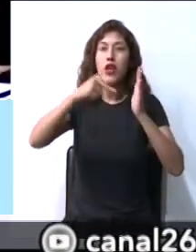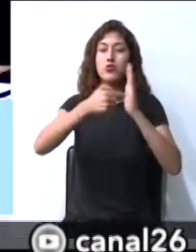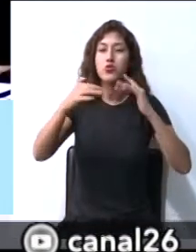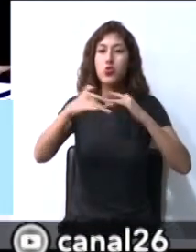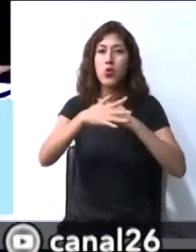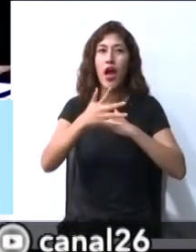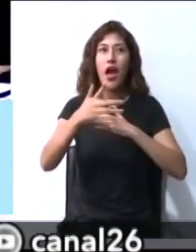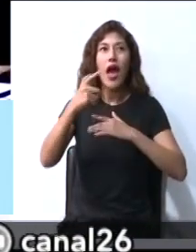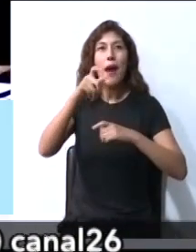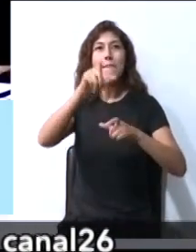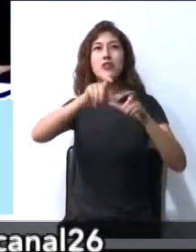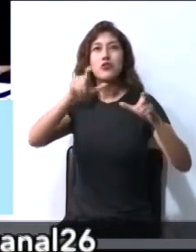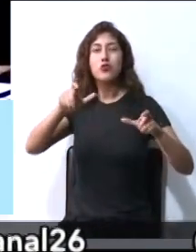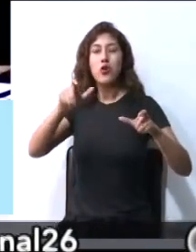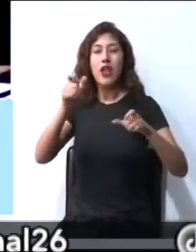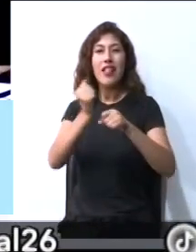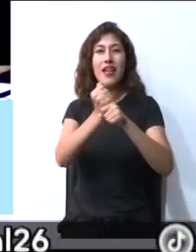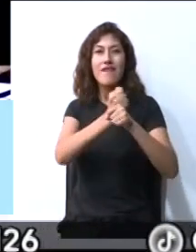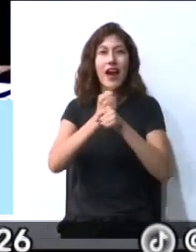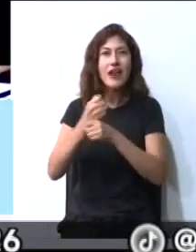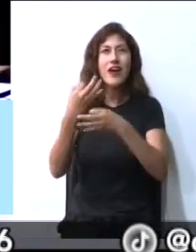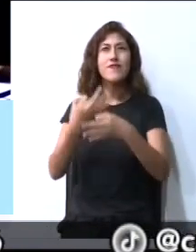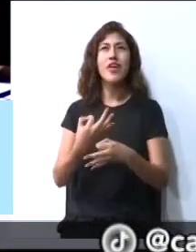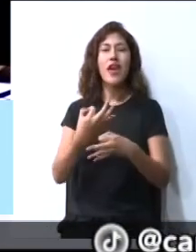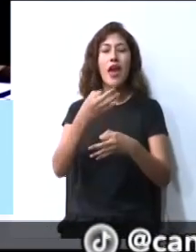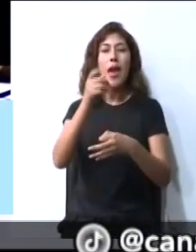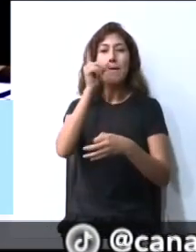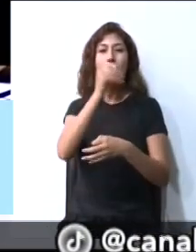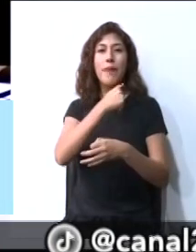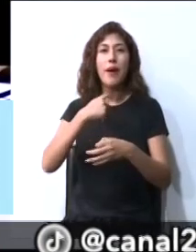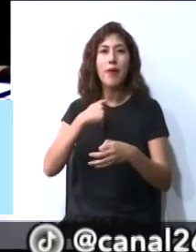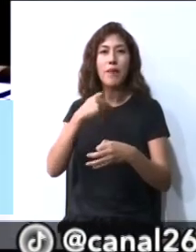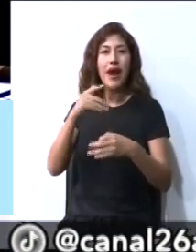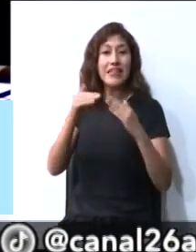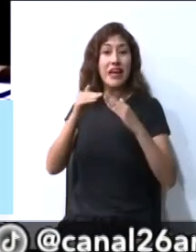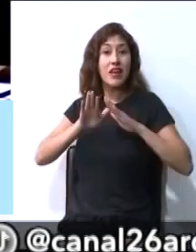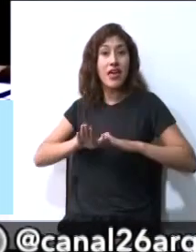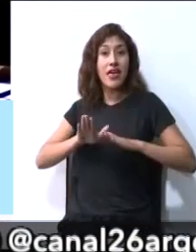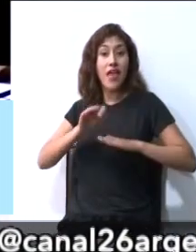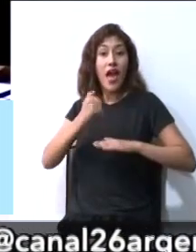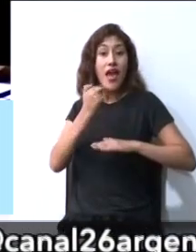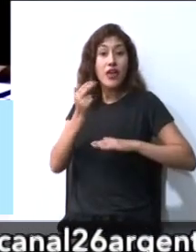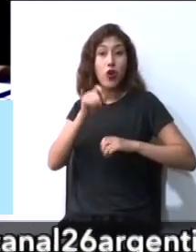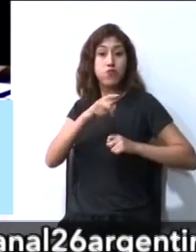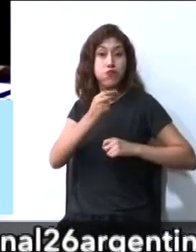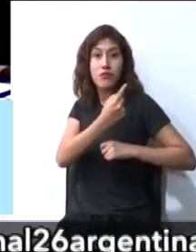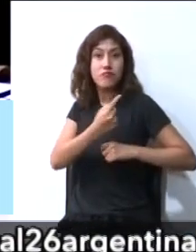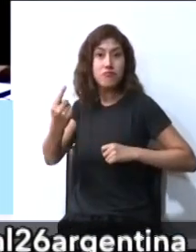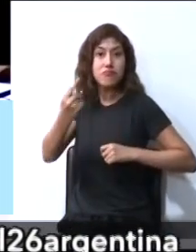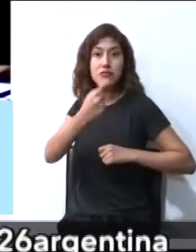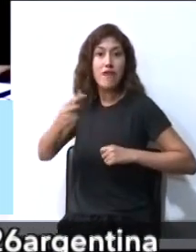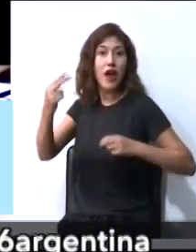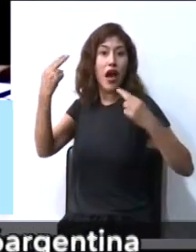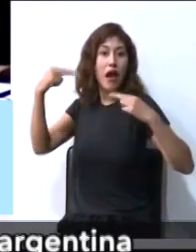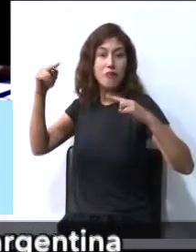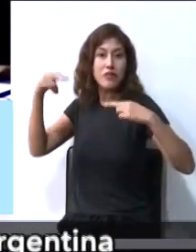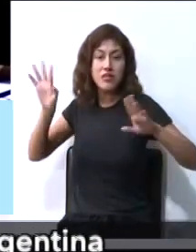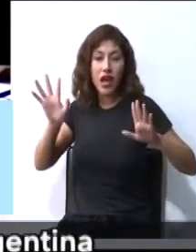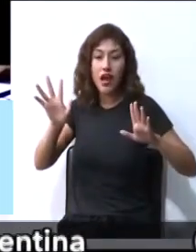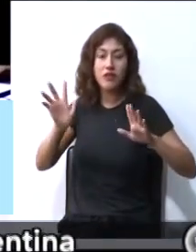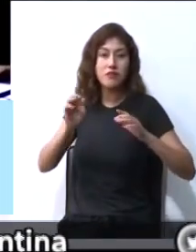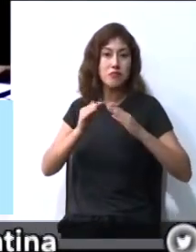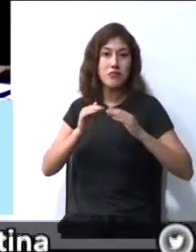comercios tranquilos, los padres pudieran dormir bien cuando los hijos salen de noche, donde los chicos pudieran caminar solos hasta la escuela, donde